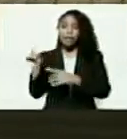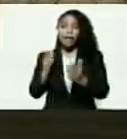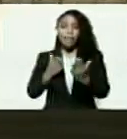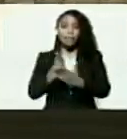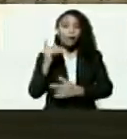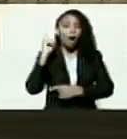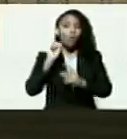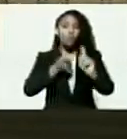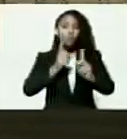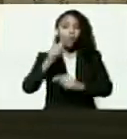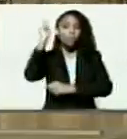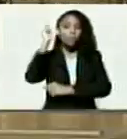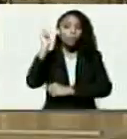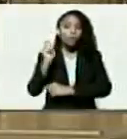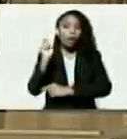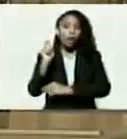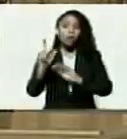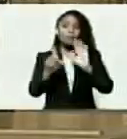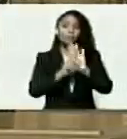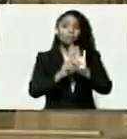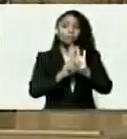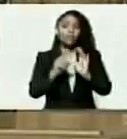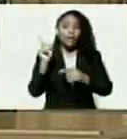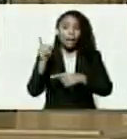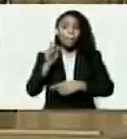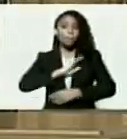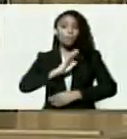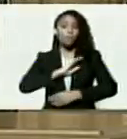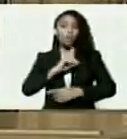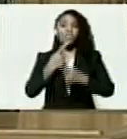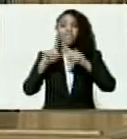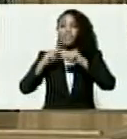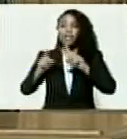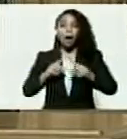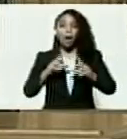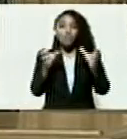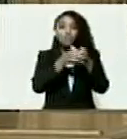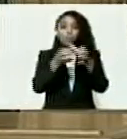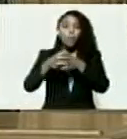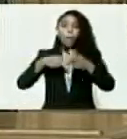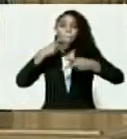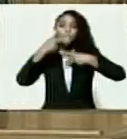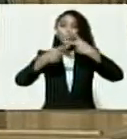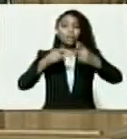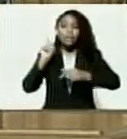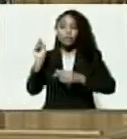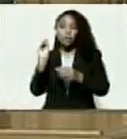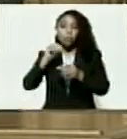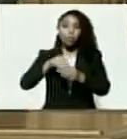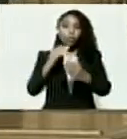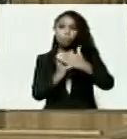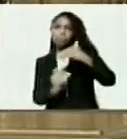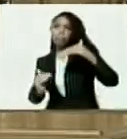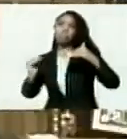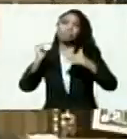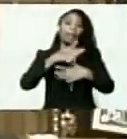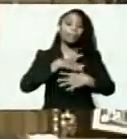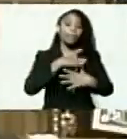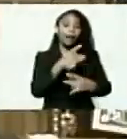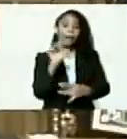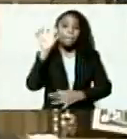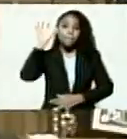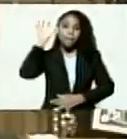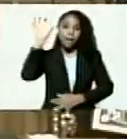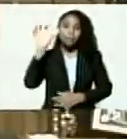diputados estaban legisladores que pertenecían a diferentes bancadas políticas, y aún así pusieron por encima el interés del